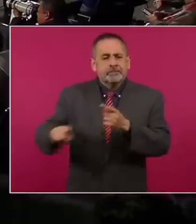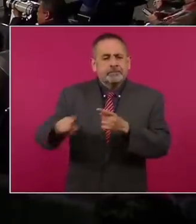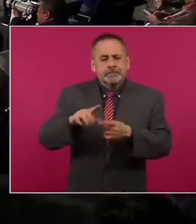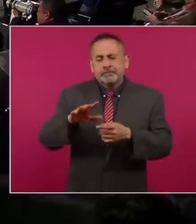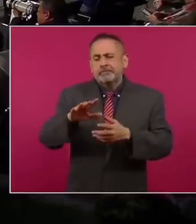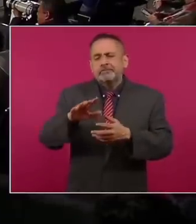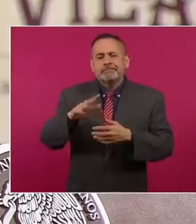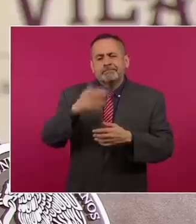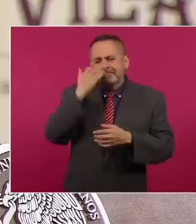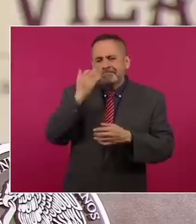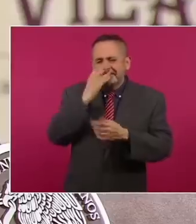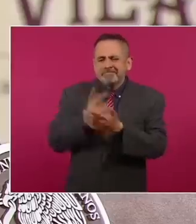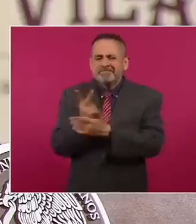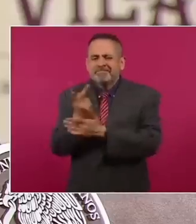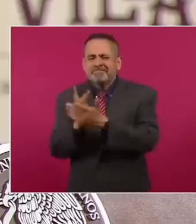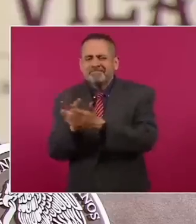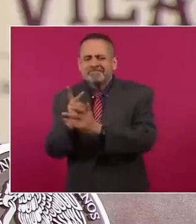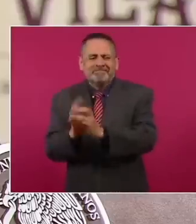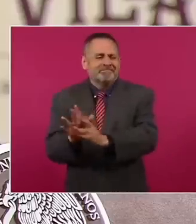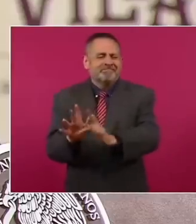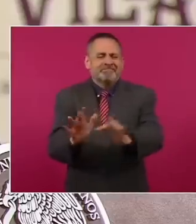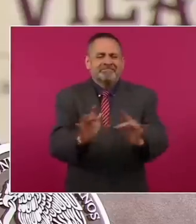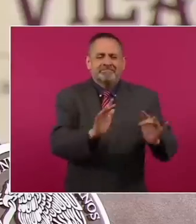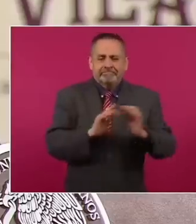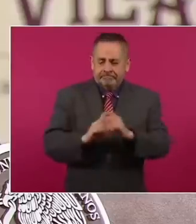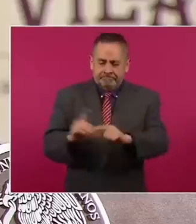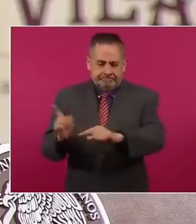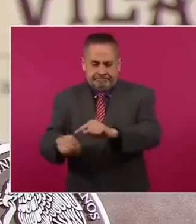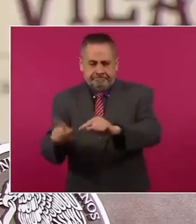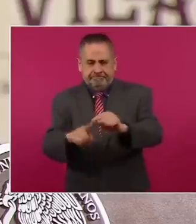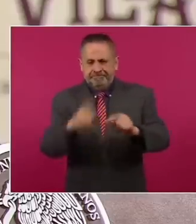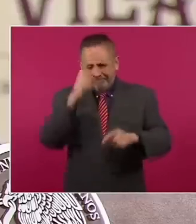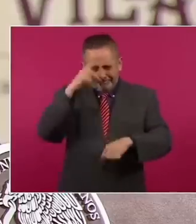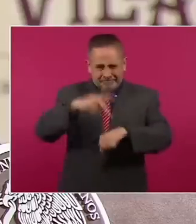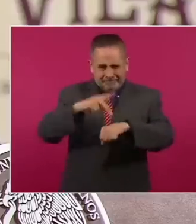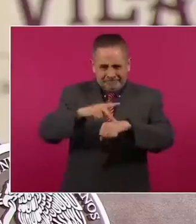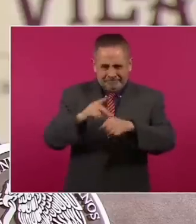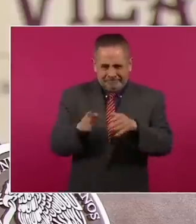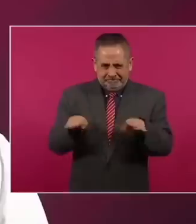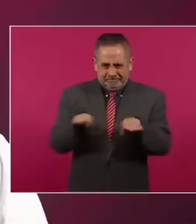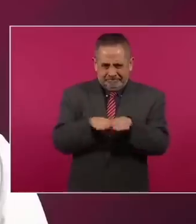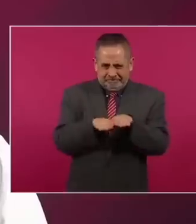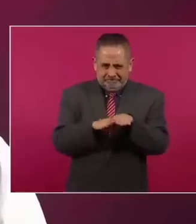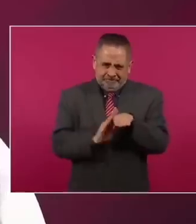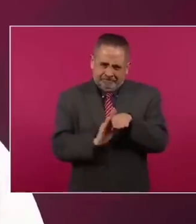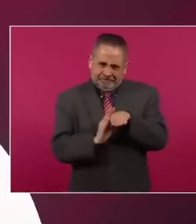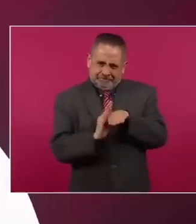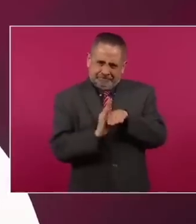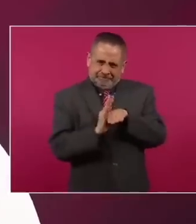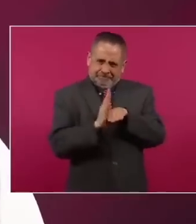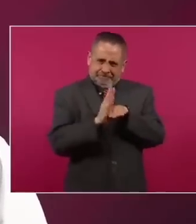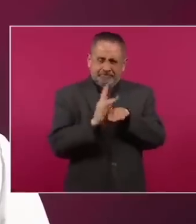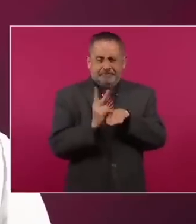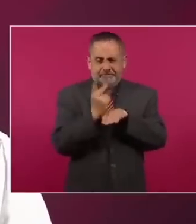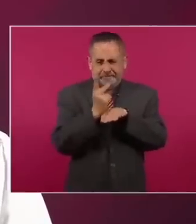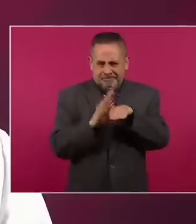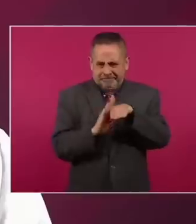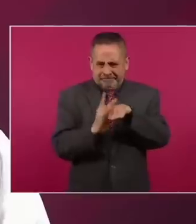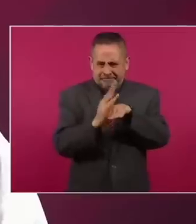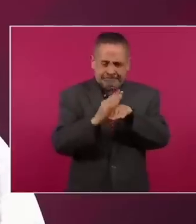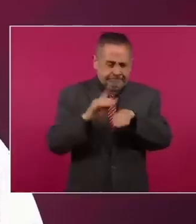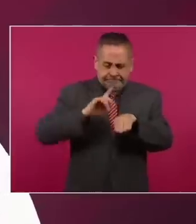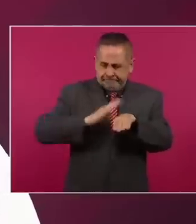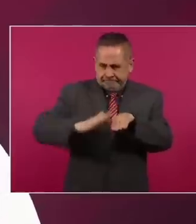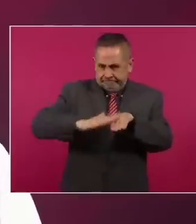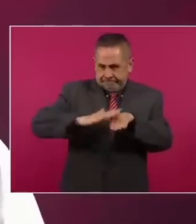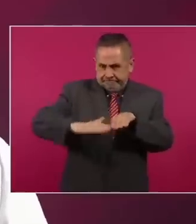que crece en las juntas de las piedras. Se rehabilitó con la ayuda de la